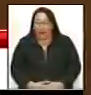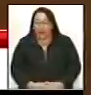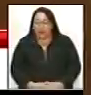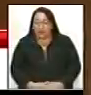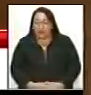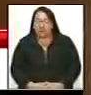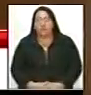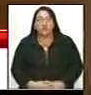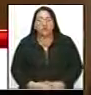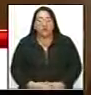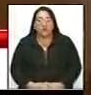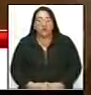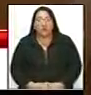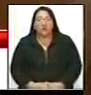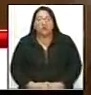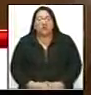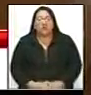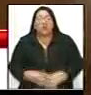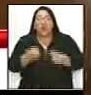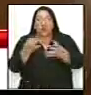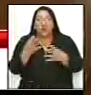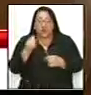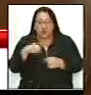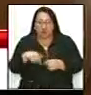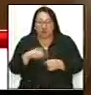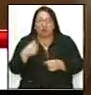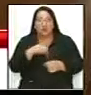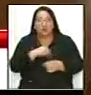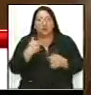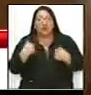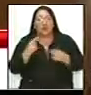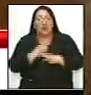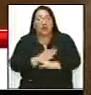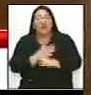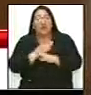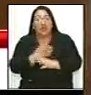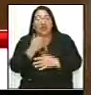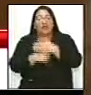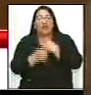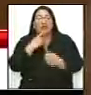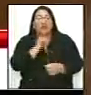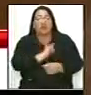que hay que defender la institucionalidad del Congreso de la República.